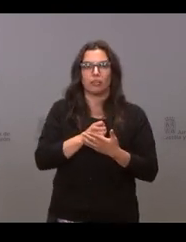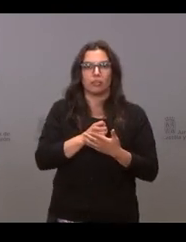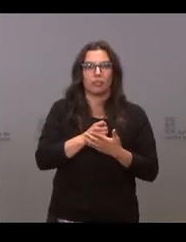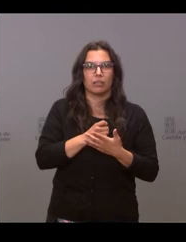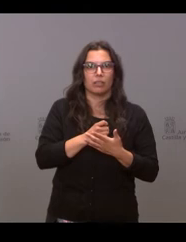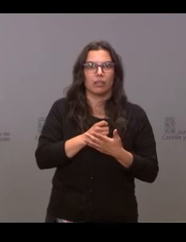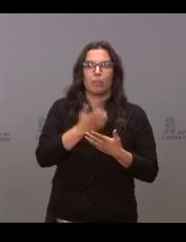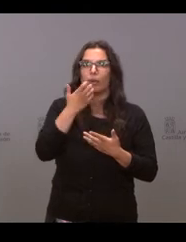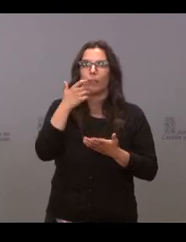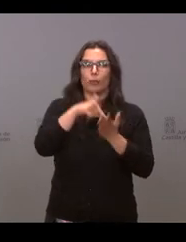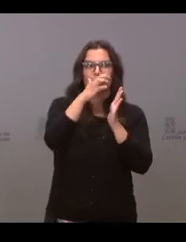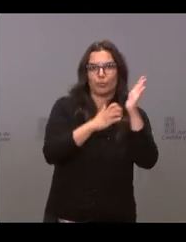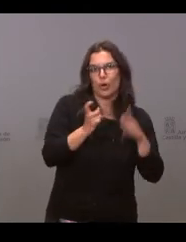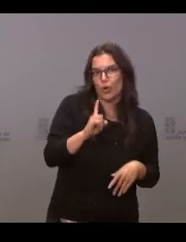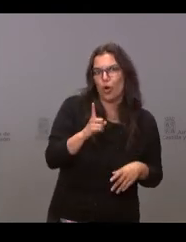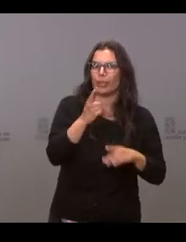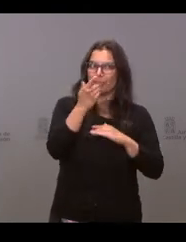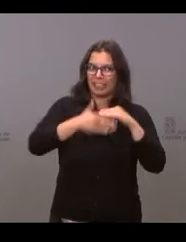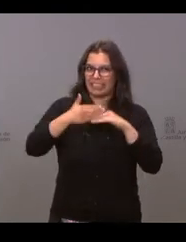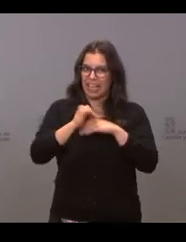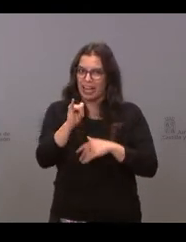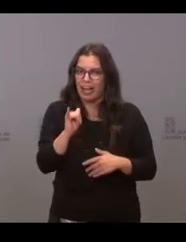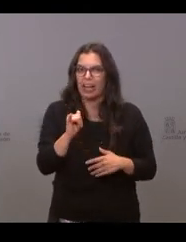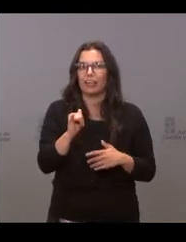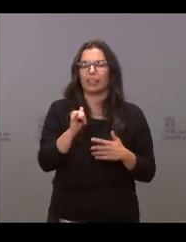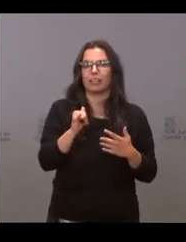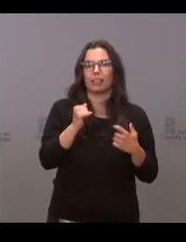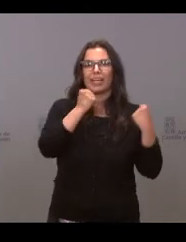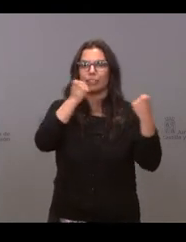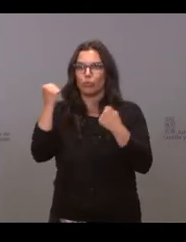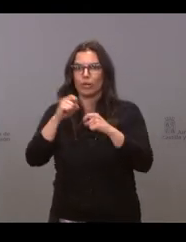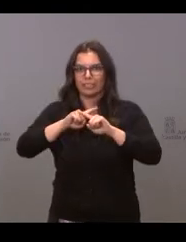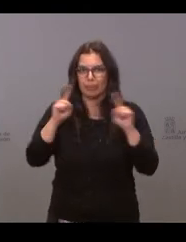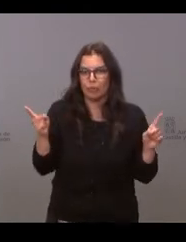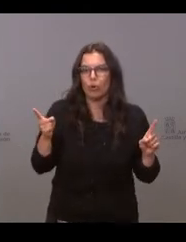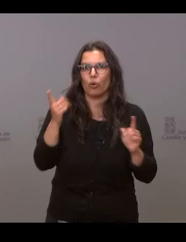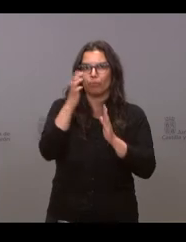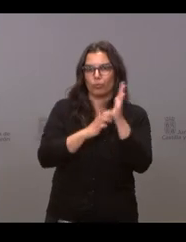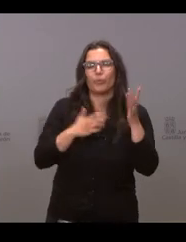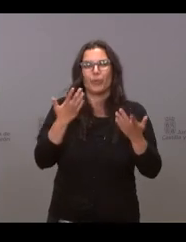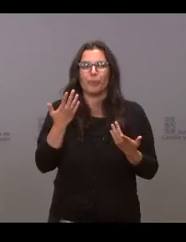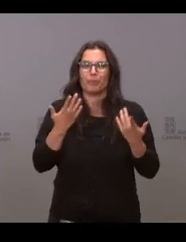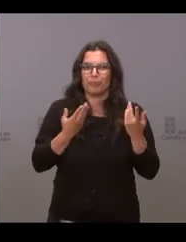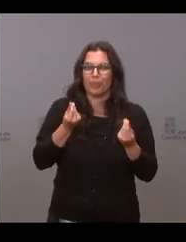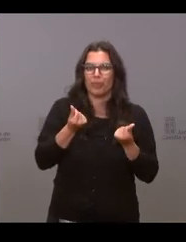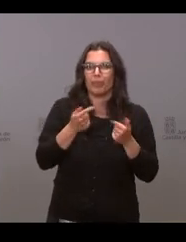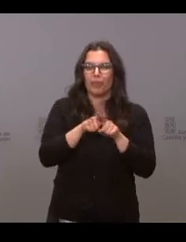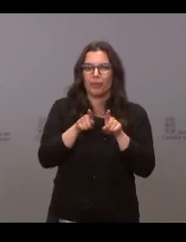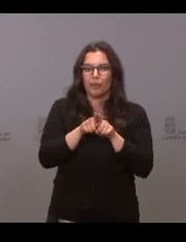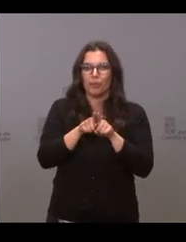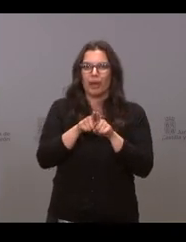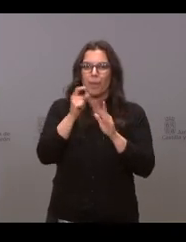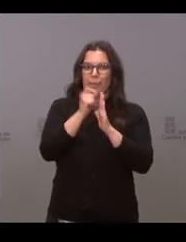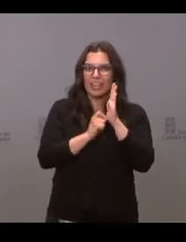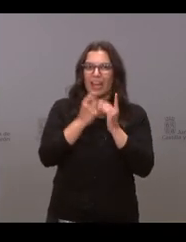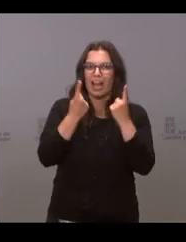descontar esos las instituciones sin ánimo de lucro tampoco van a poder descontar el 20 por ciento es bueno hay una serie d que